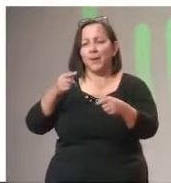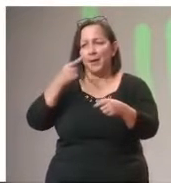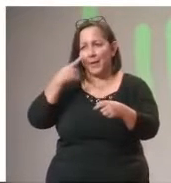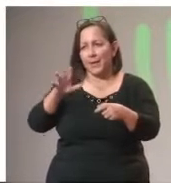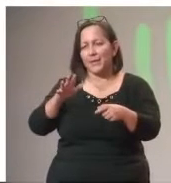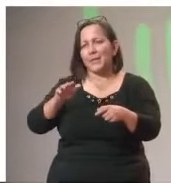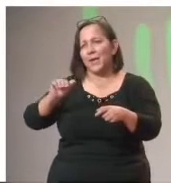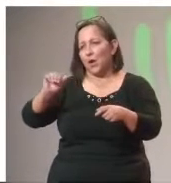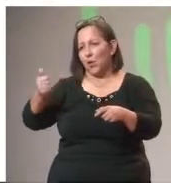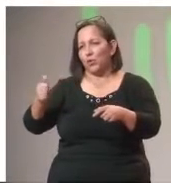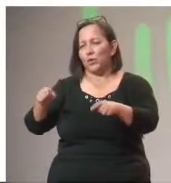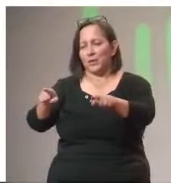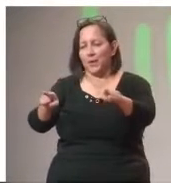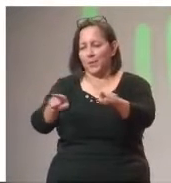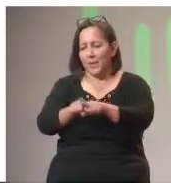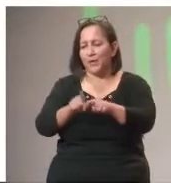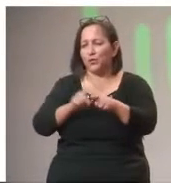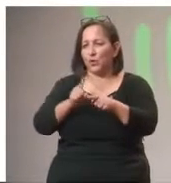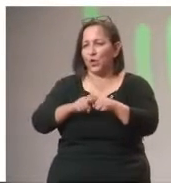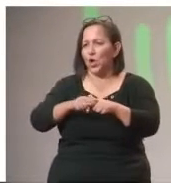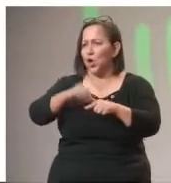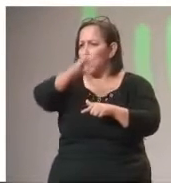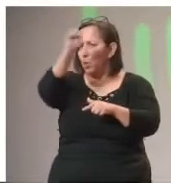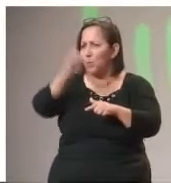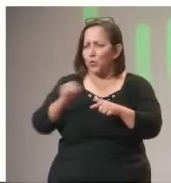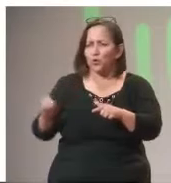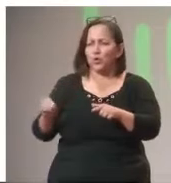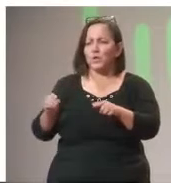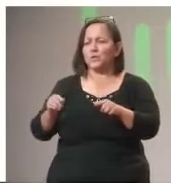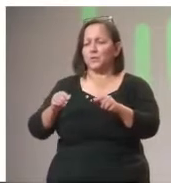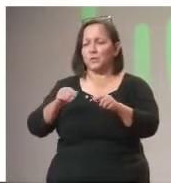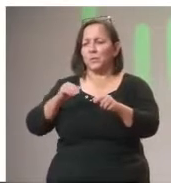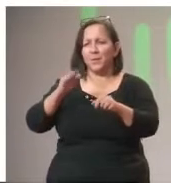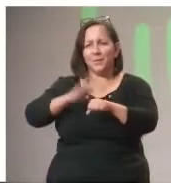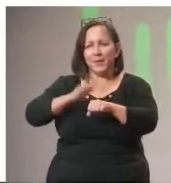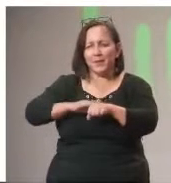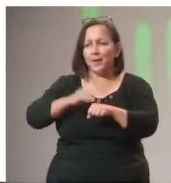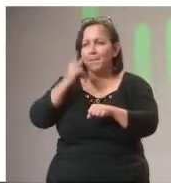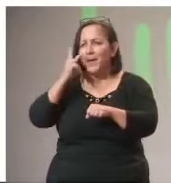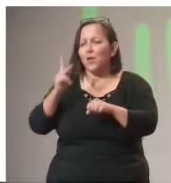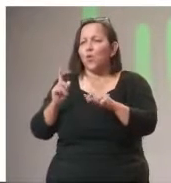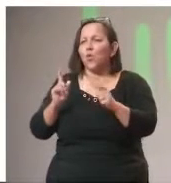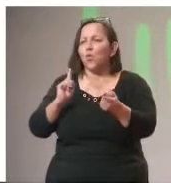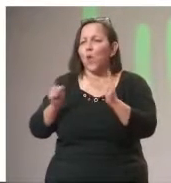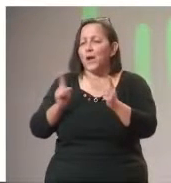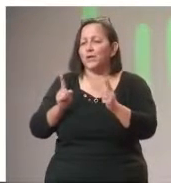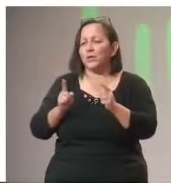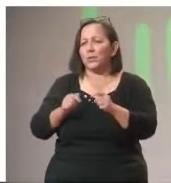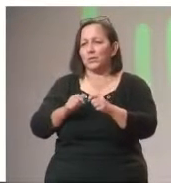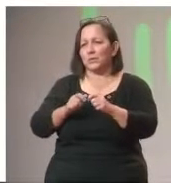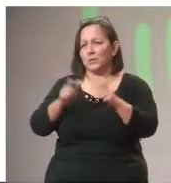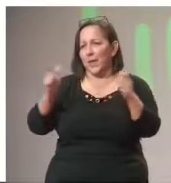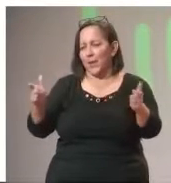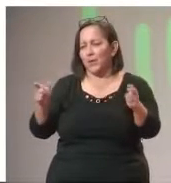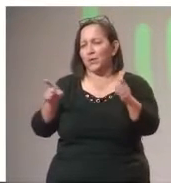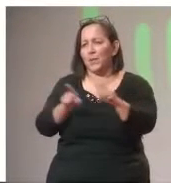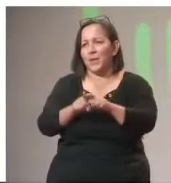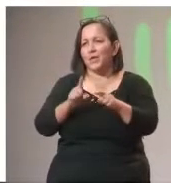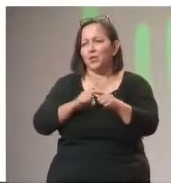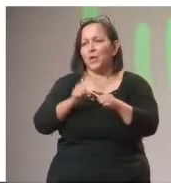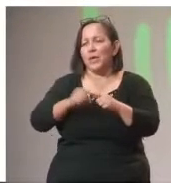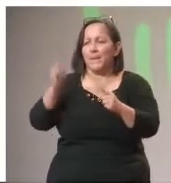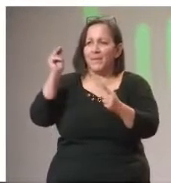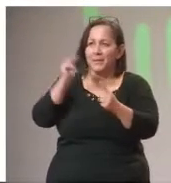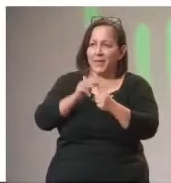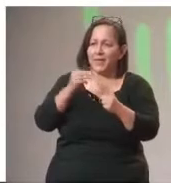Y la estadística nos permite calcular las proporciones y tener inclusive incertidumbres de esas proporciones. Entonces, el